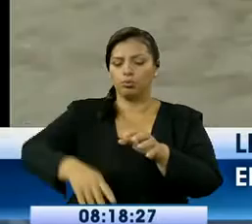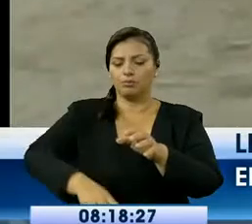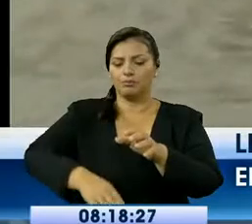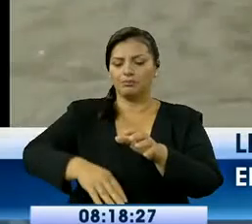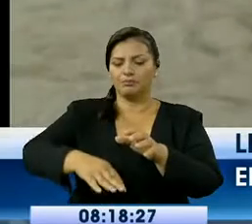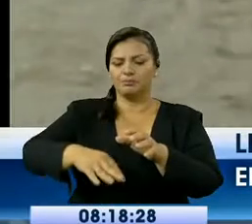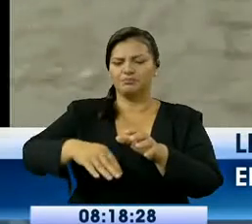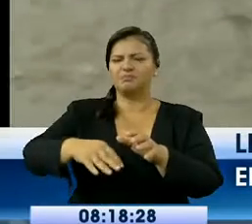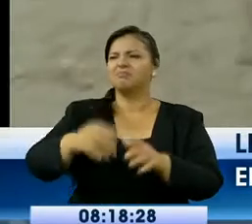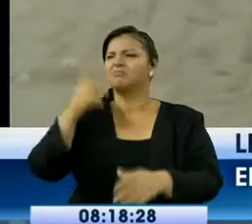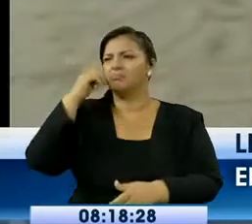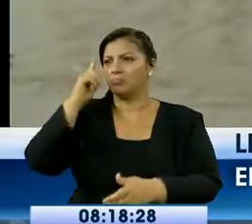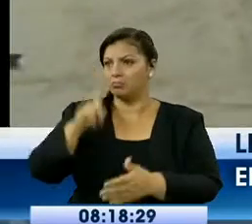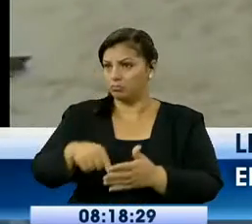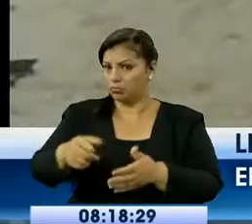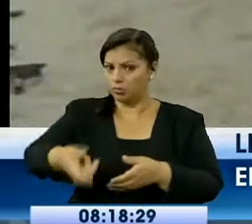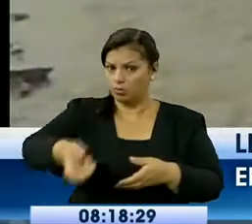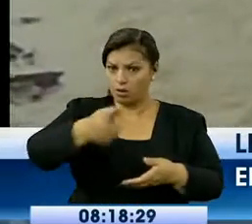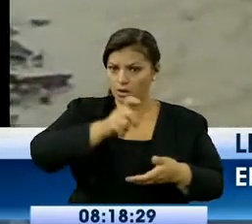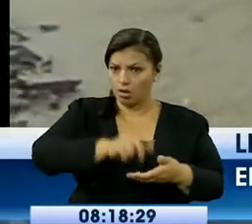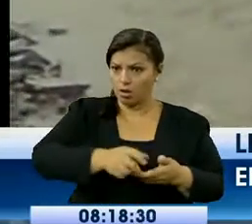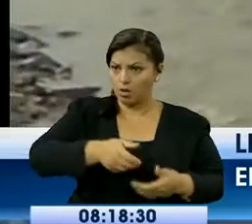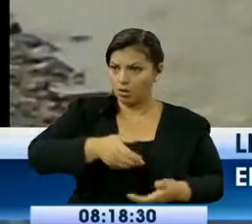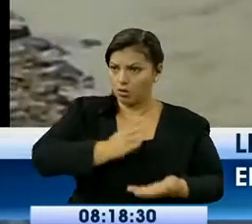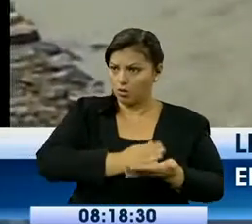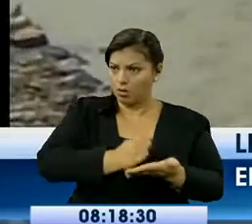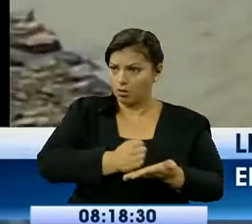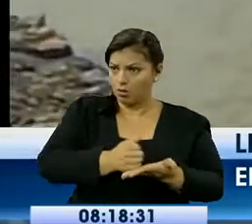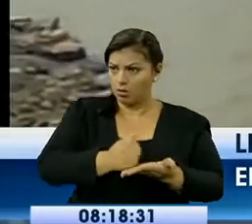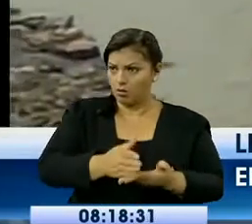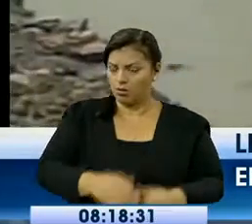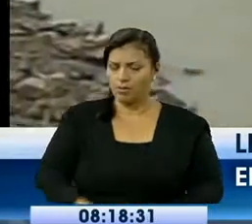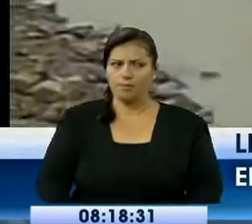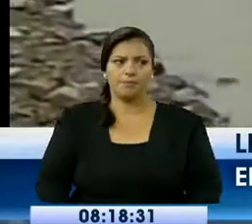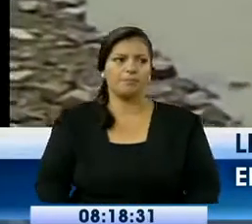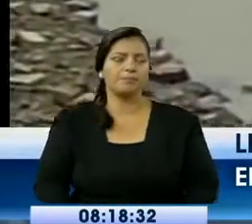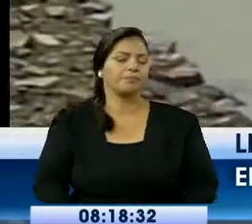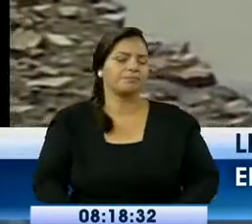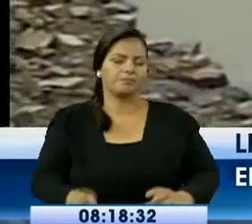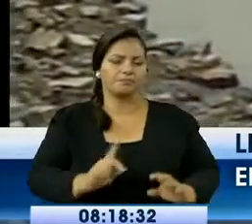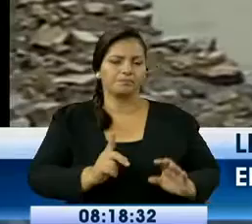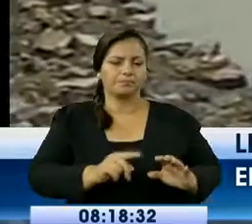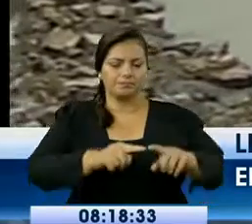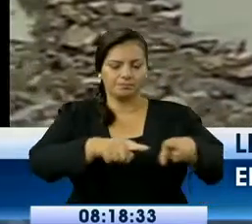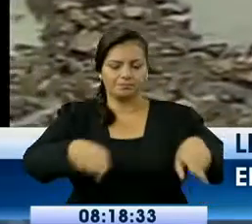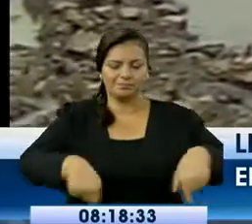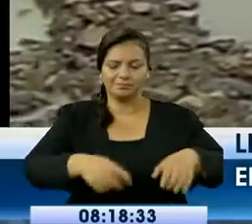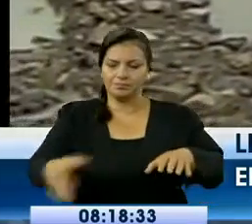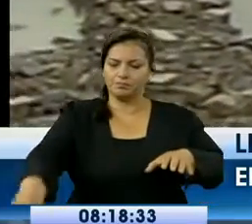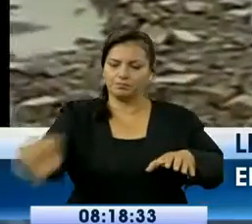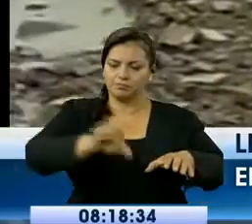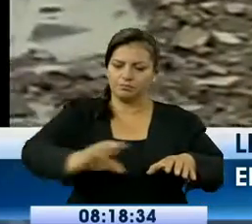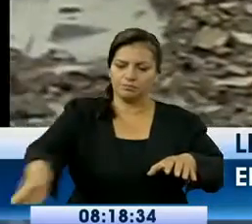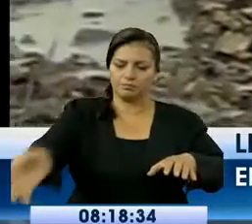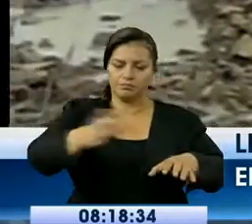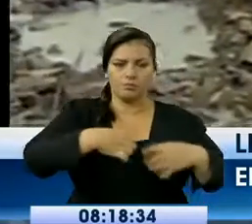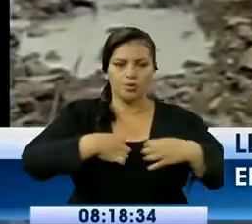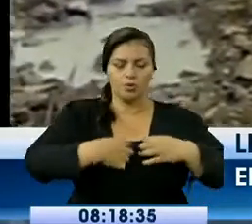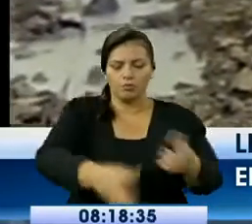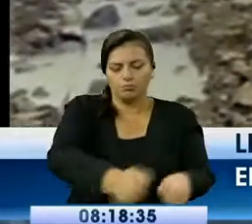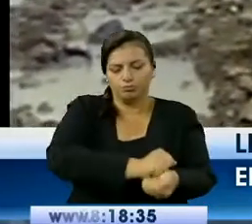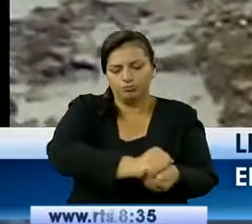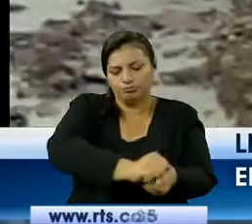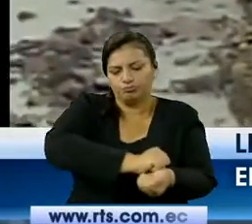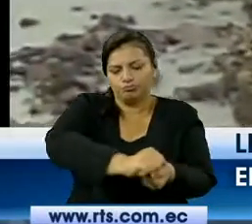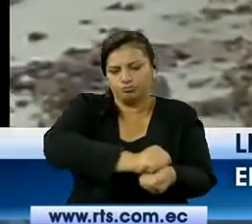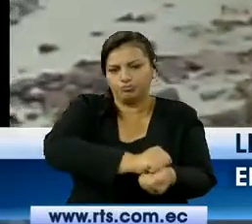allá afuera, llevamos el tanque... O le prestamos a los vecinos porque el otro tanque que tenía se me lo llevó el río, se lo llevó. Tenemos otro